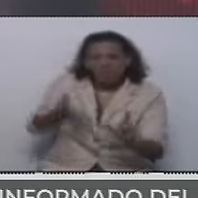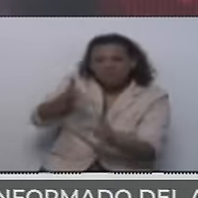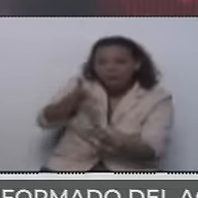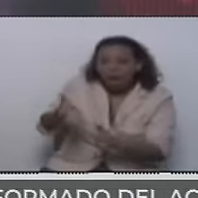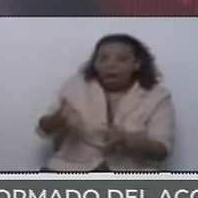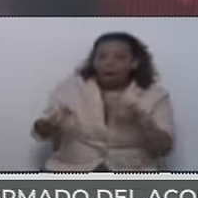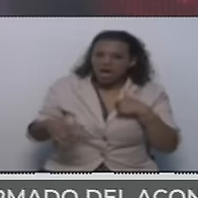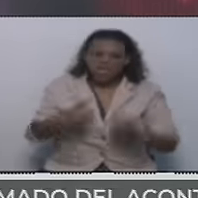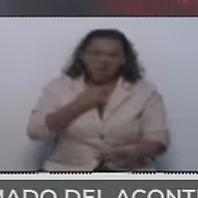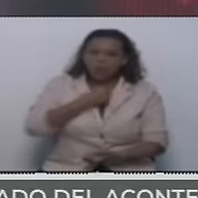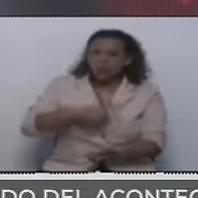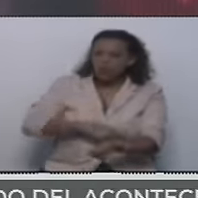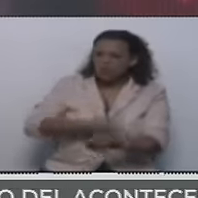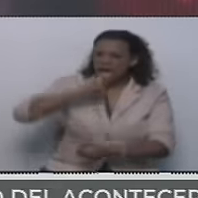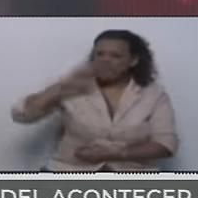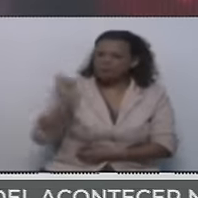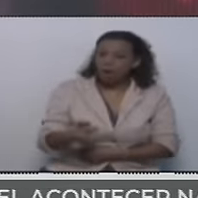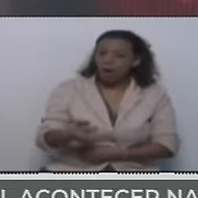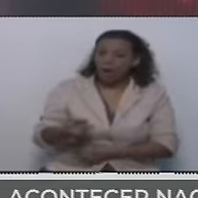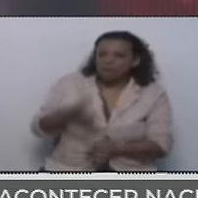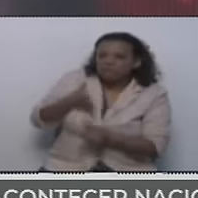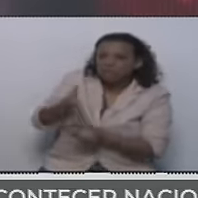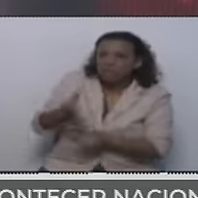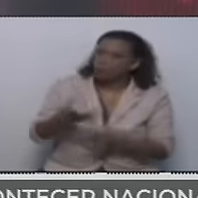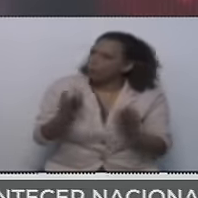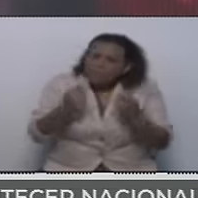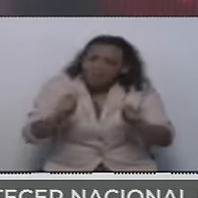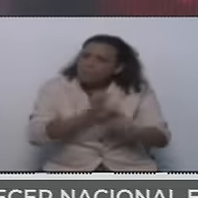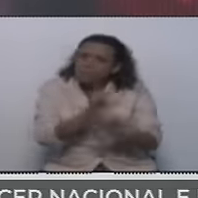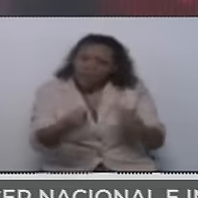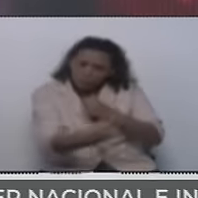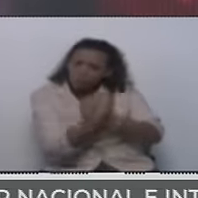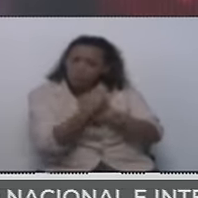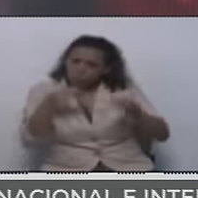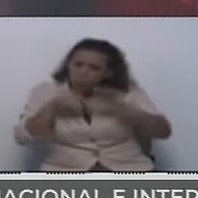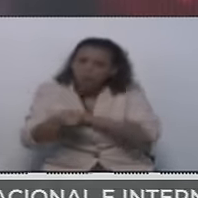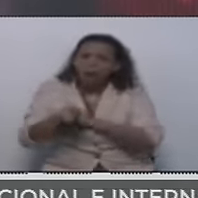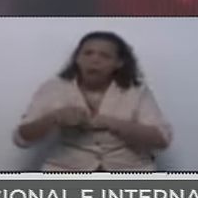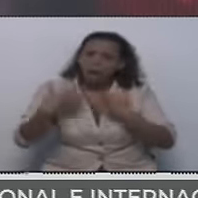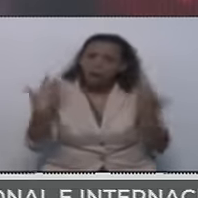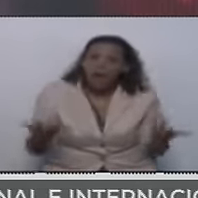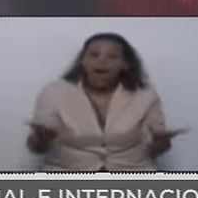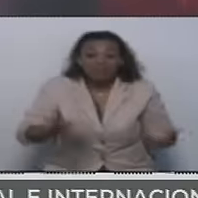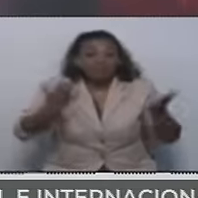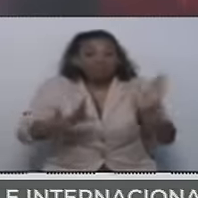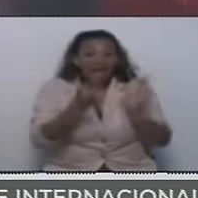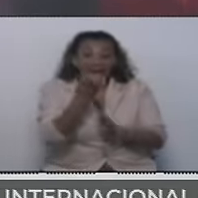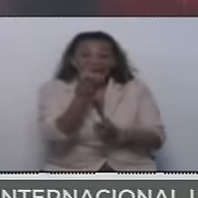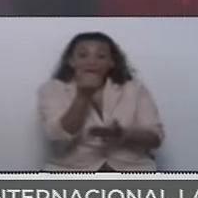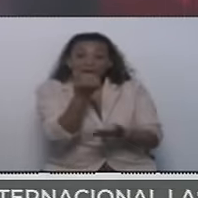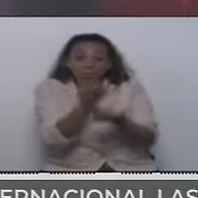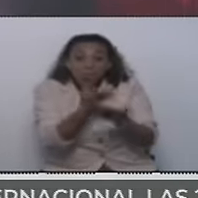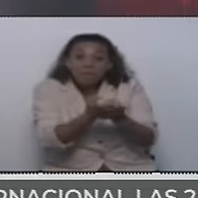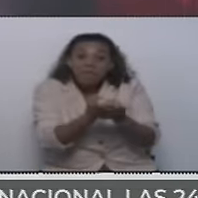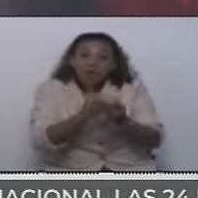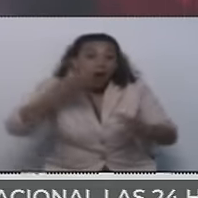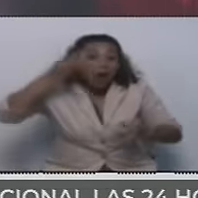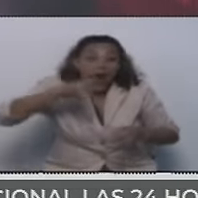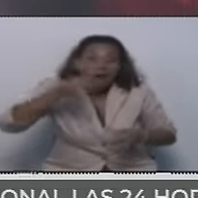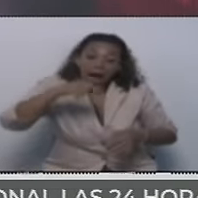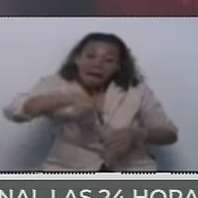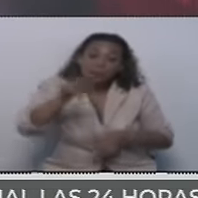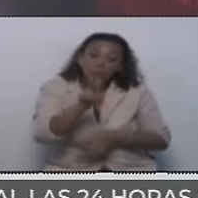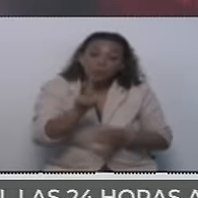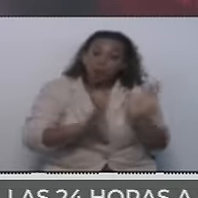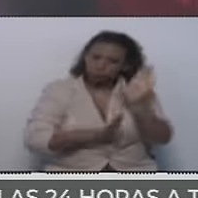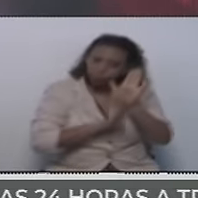logrado con trabajo. No lo permitamos. Va viento en popa el crecimiento económico de la economía real. Va viento